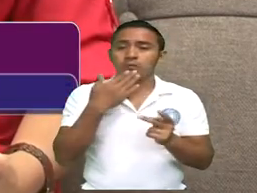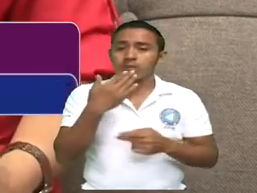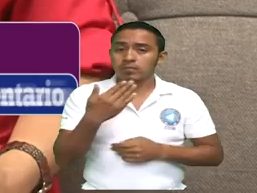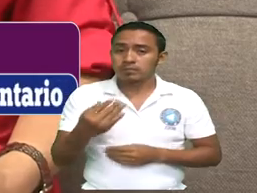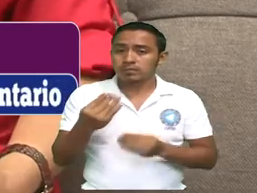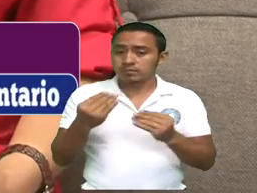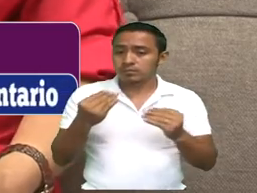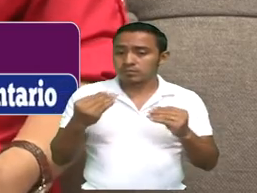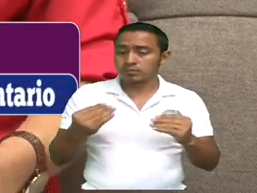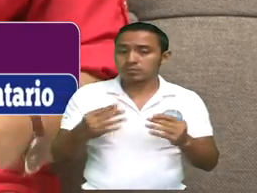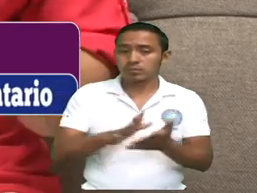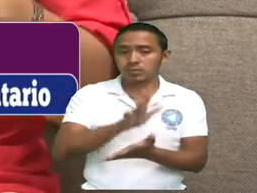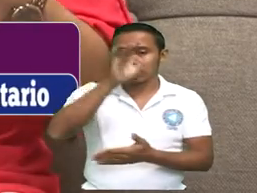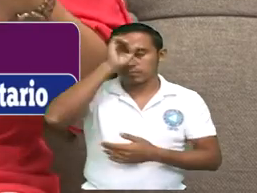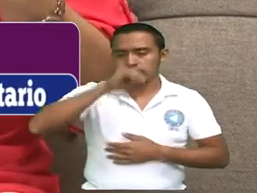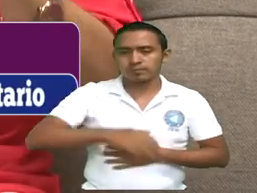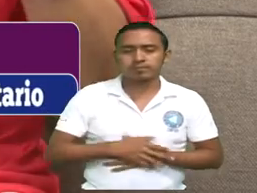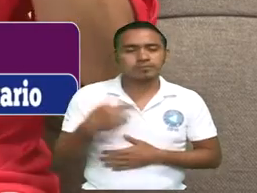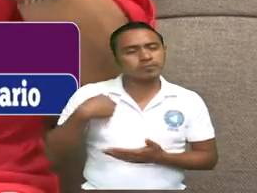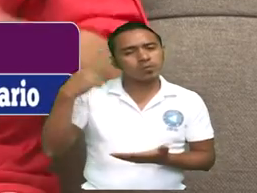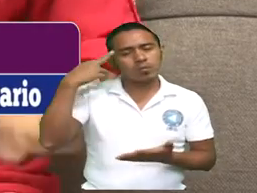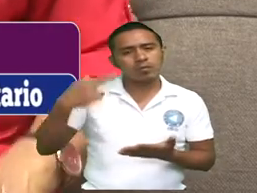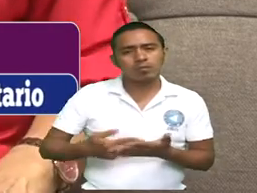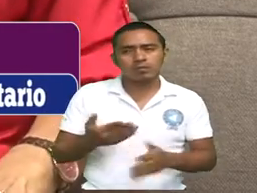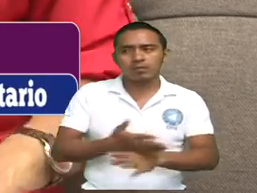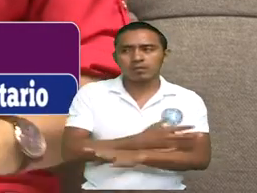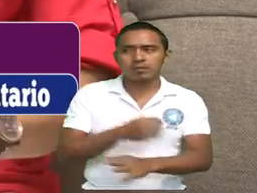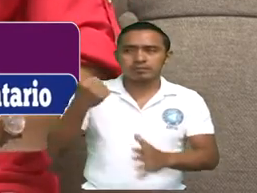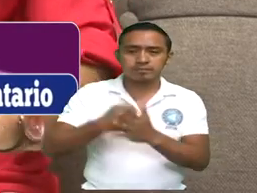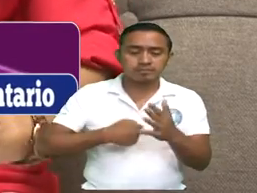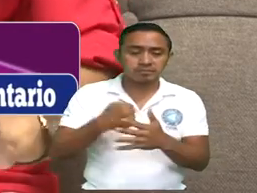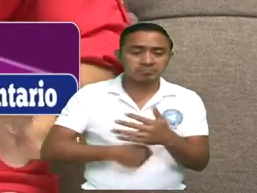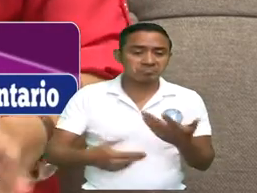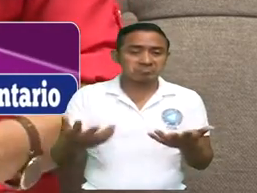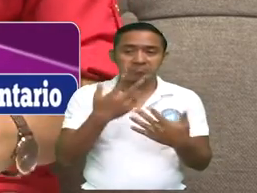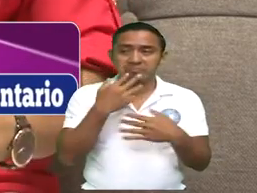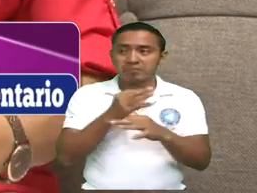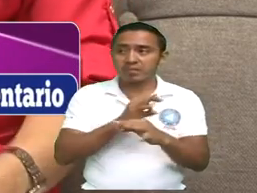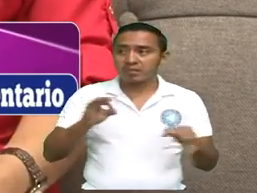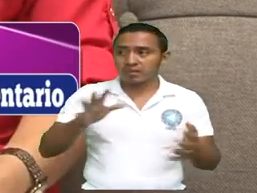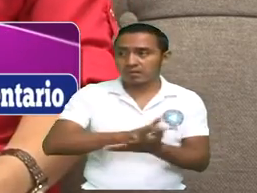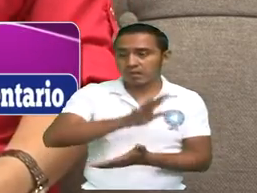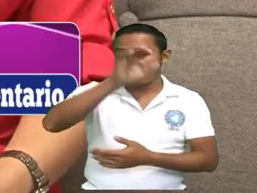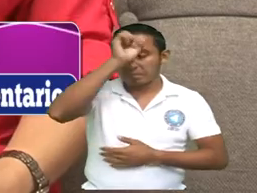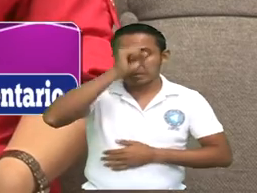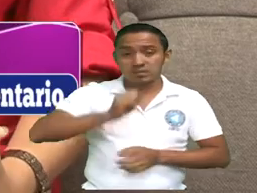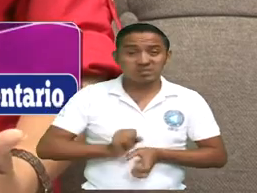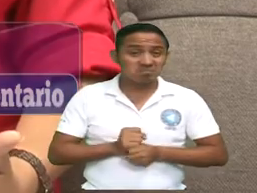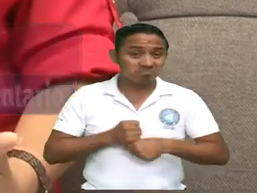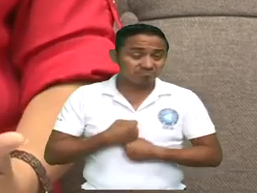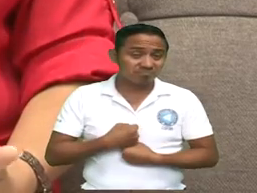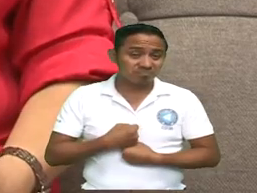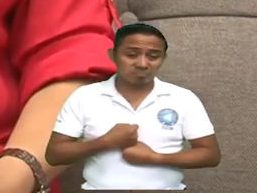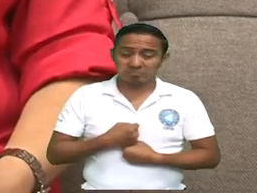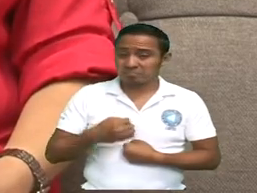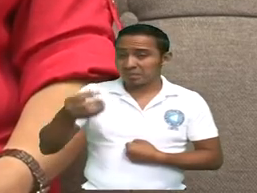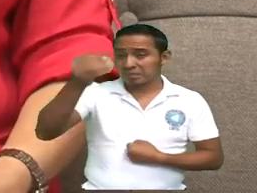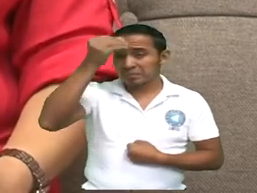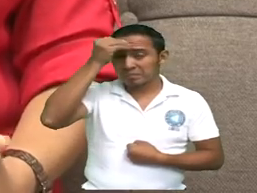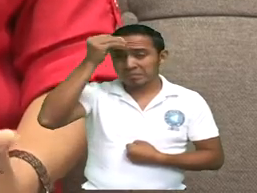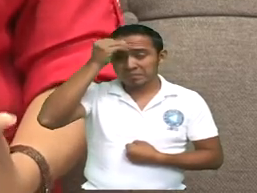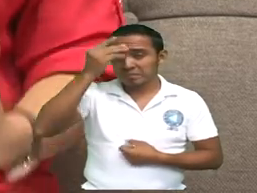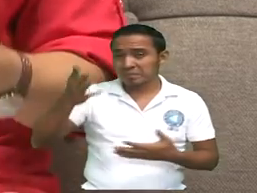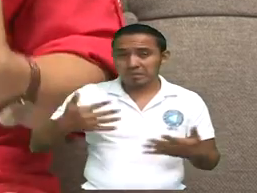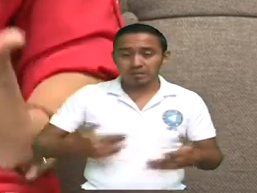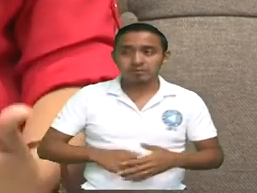aprender. Nosotros recuerdo que en esos años de lucha que teníamos decíamos, nadie puede aprender con hambre. ¿Y por qué? Porque